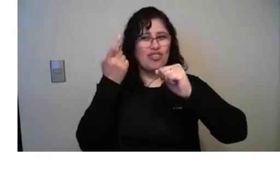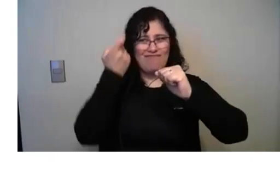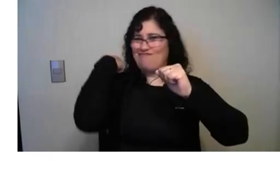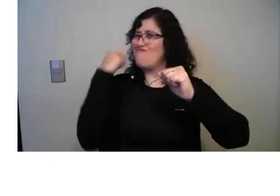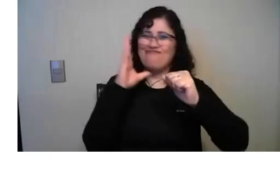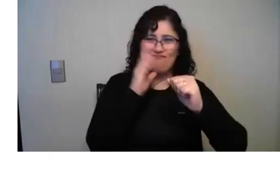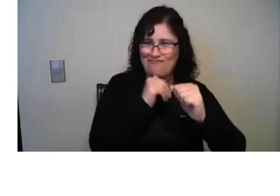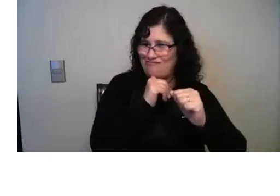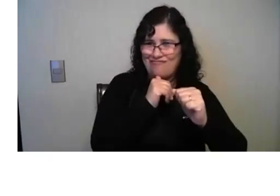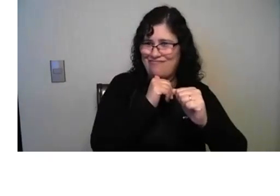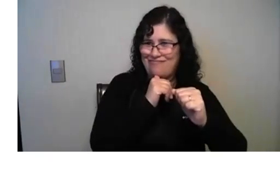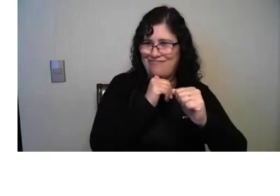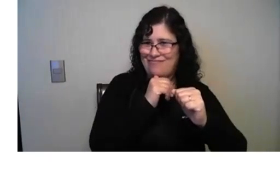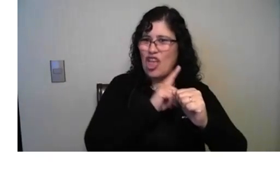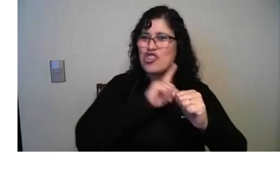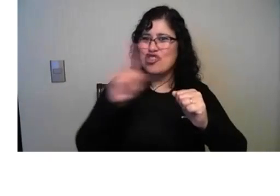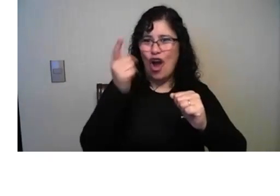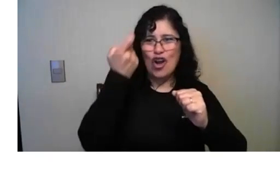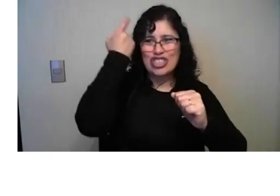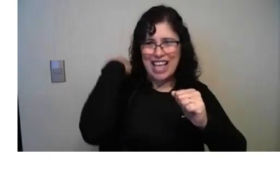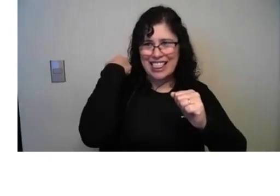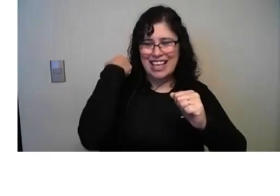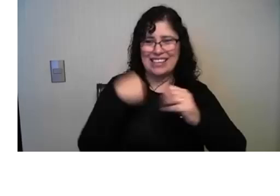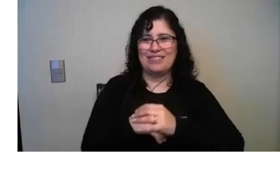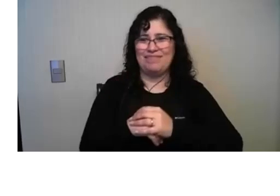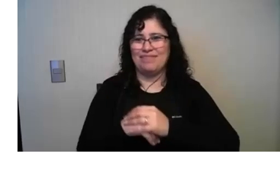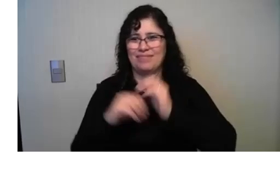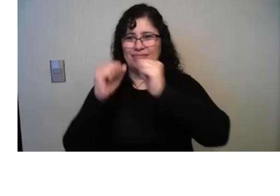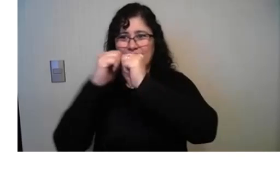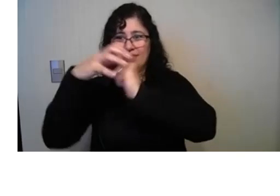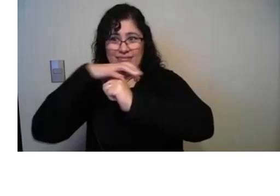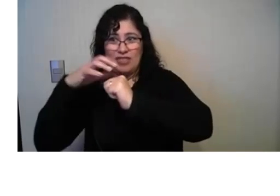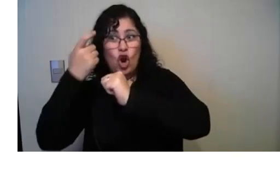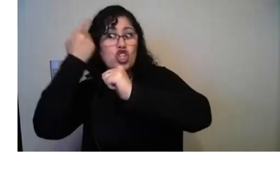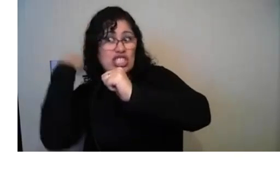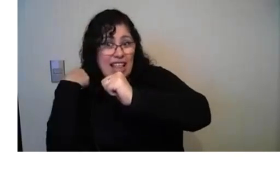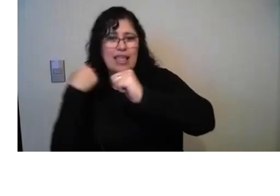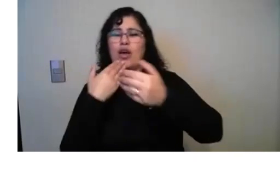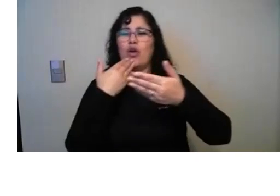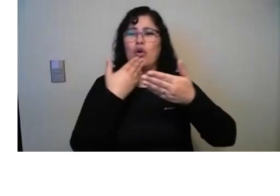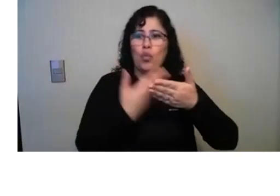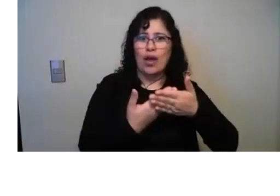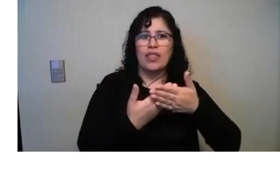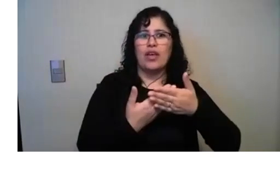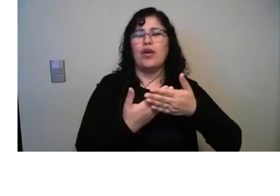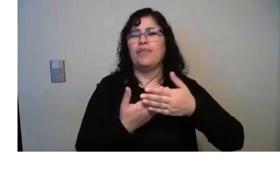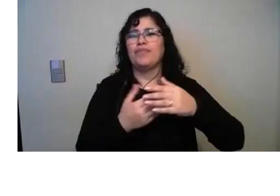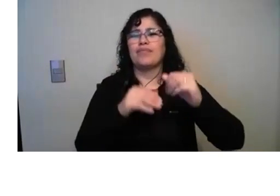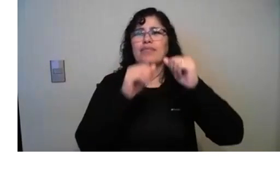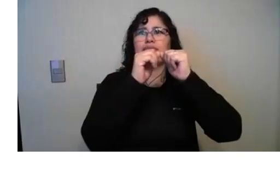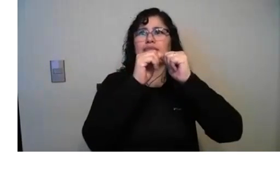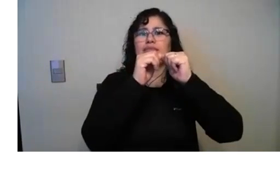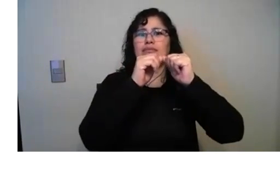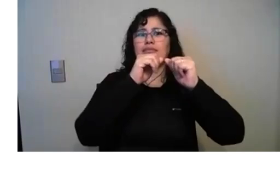corteza es consciente, si no viene de la corteza es inconsciente. Si llega a la corteza se hace consciente, si no llega a la corteza se hace